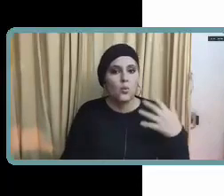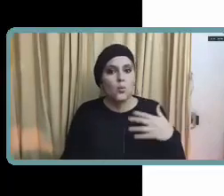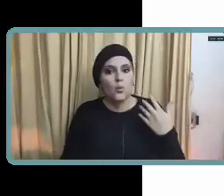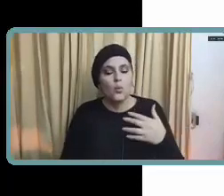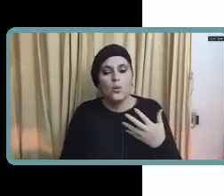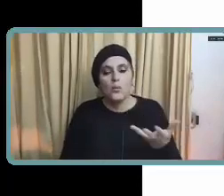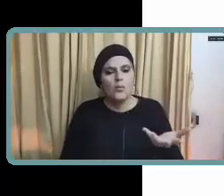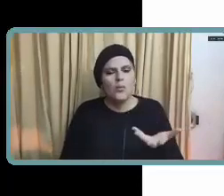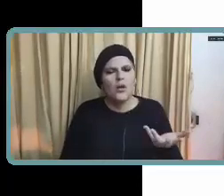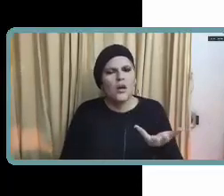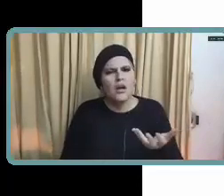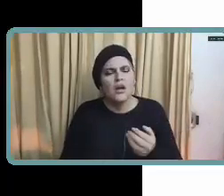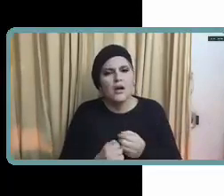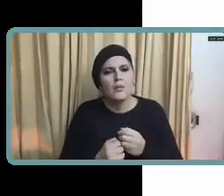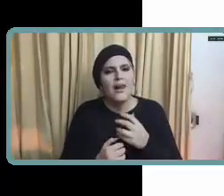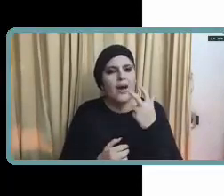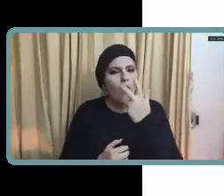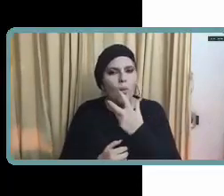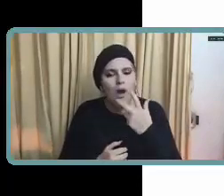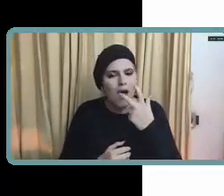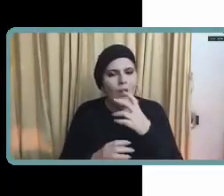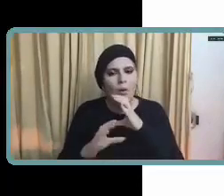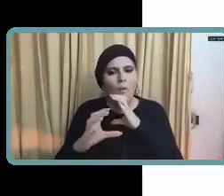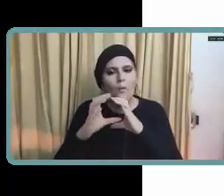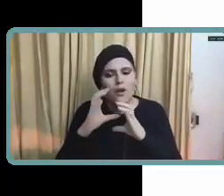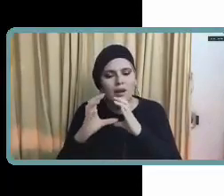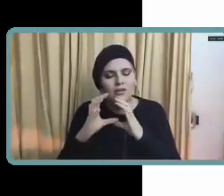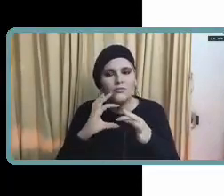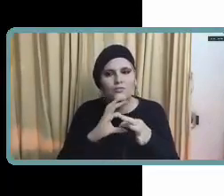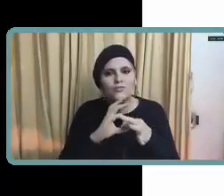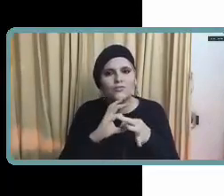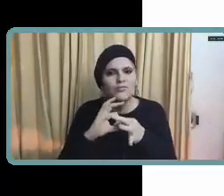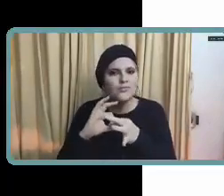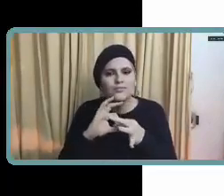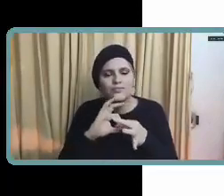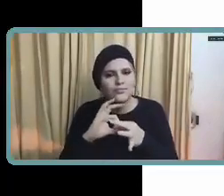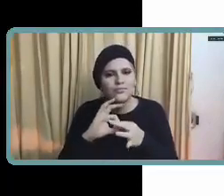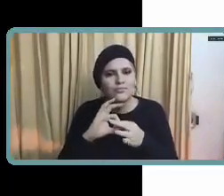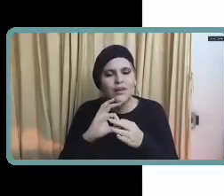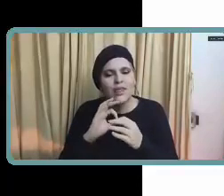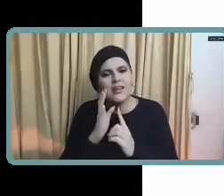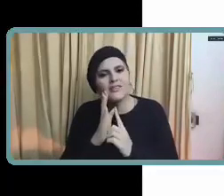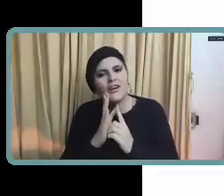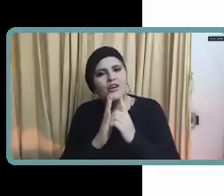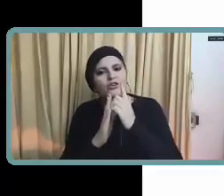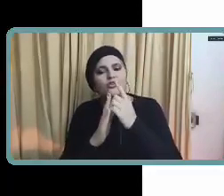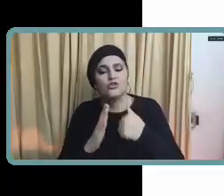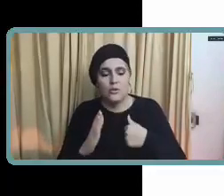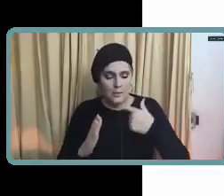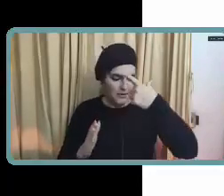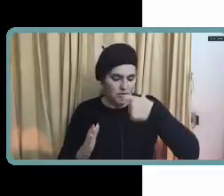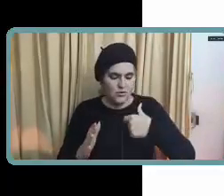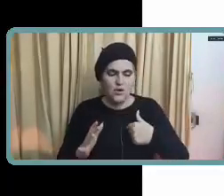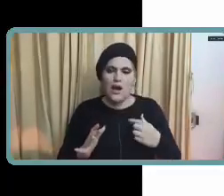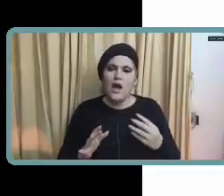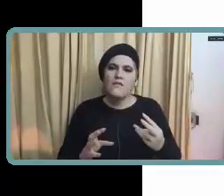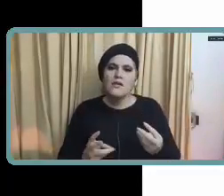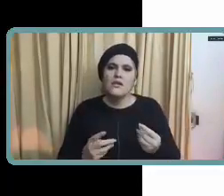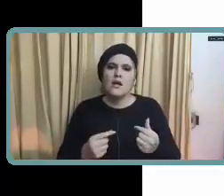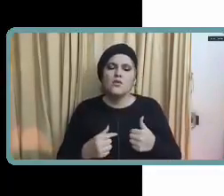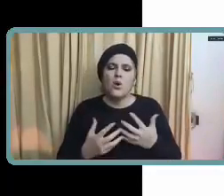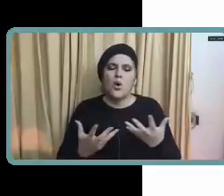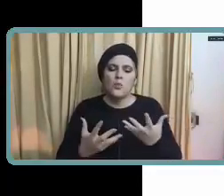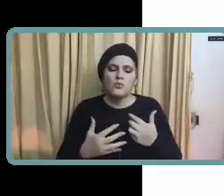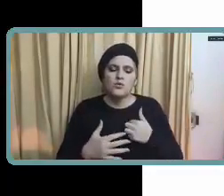el lenguaje y la comunicación van desarrollando mis habilidades de procesar emociones, de